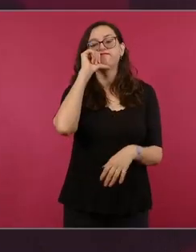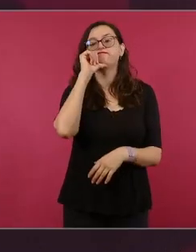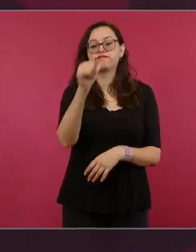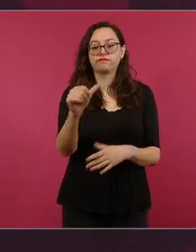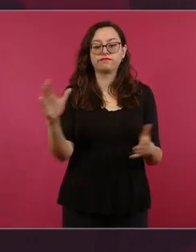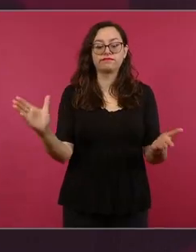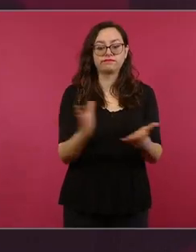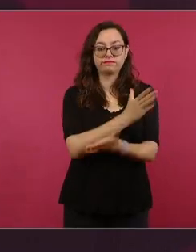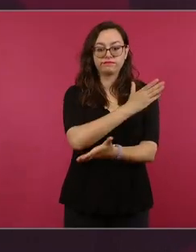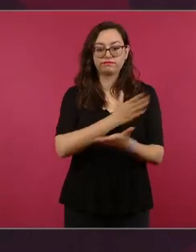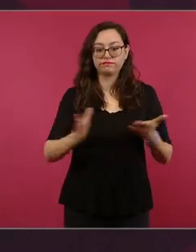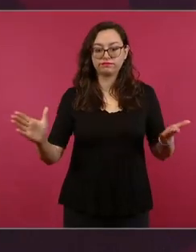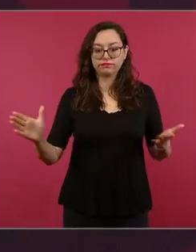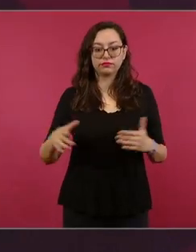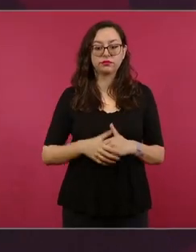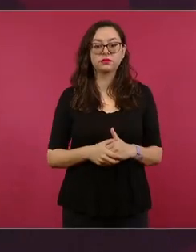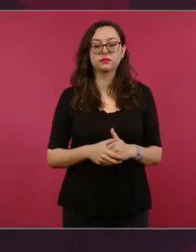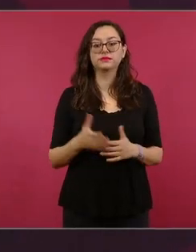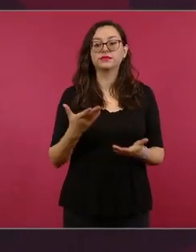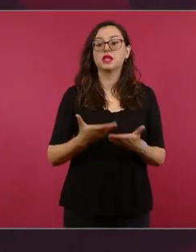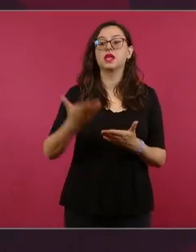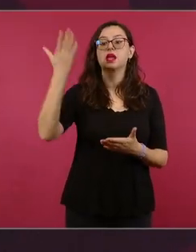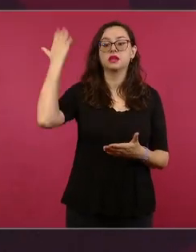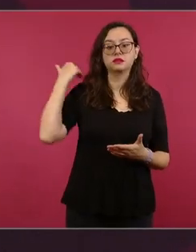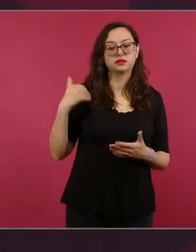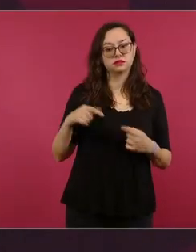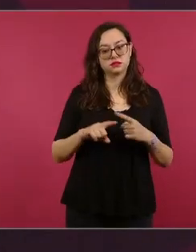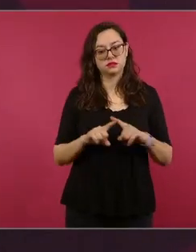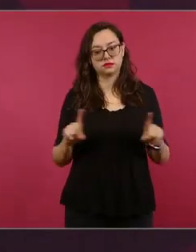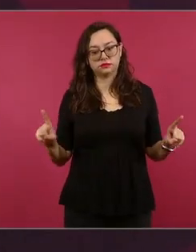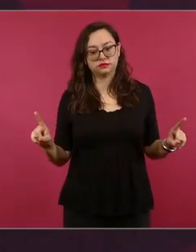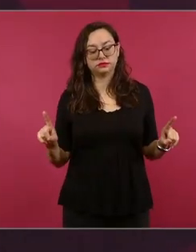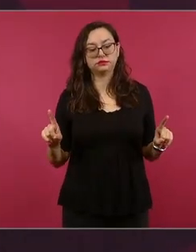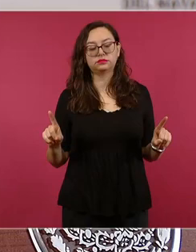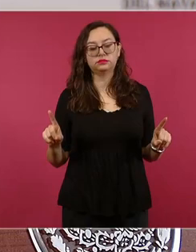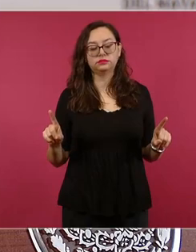porque antes no era así.